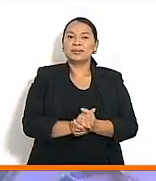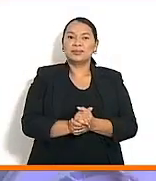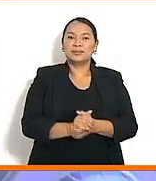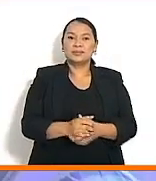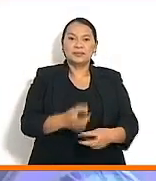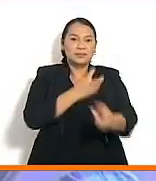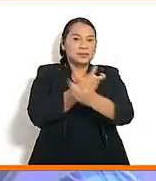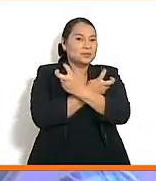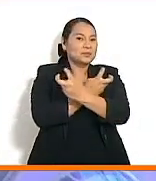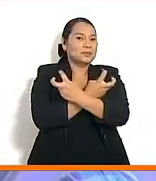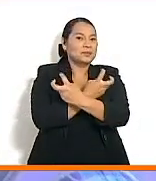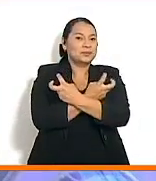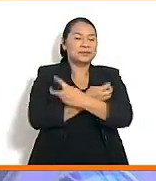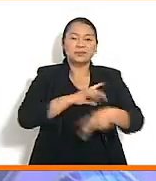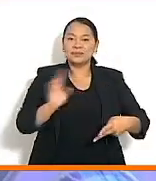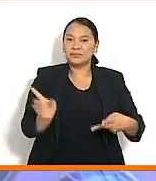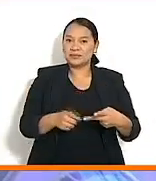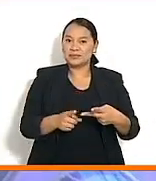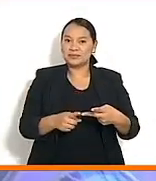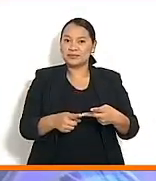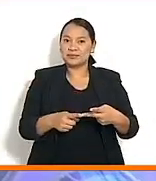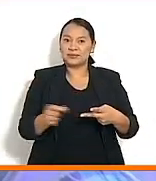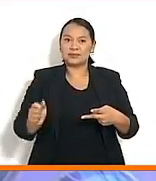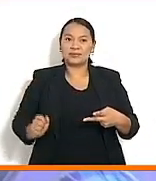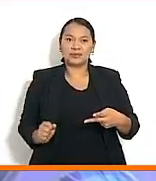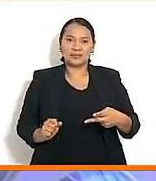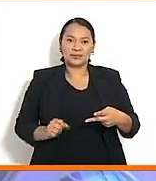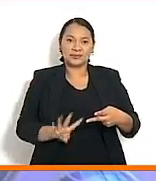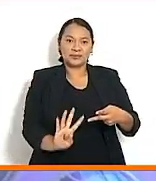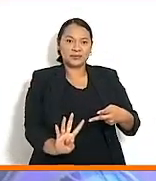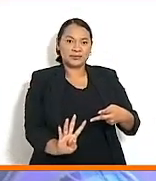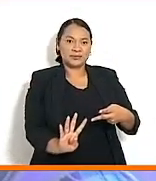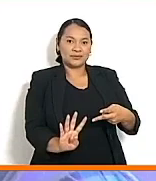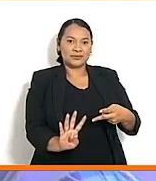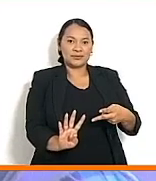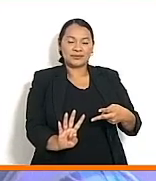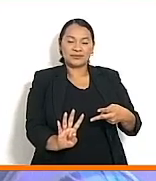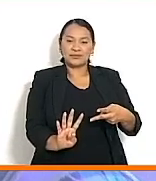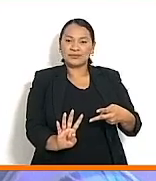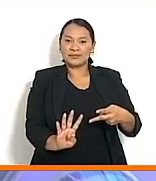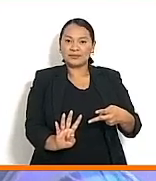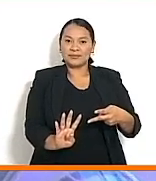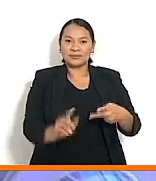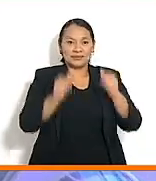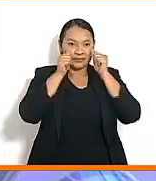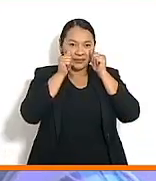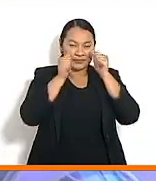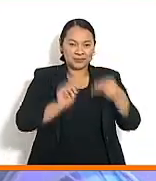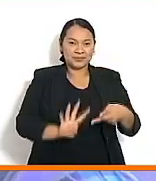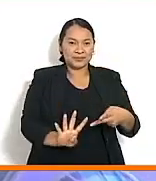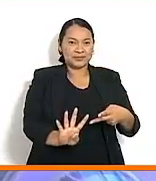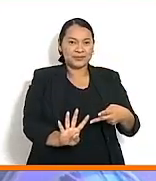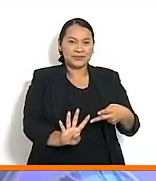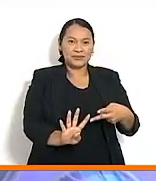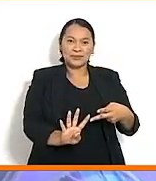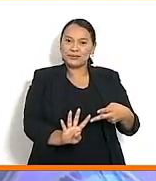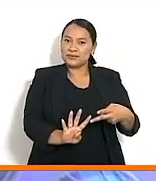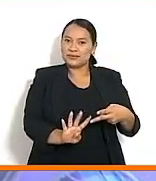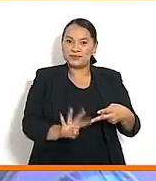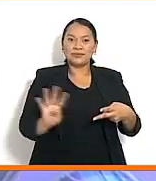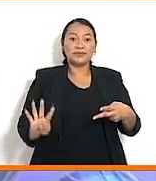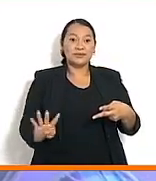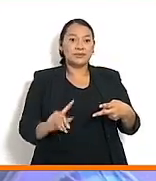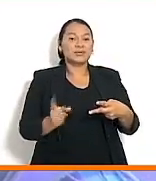calaca. Segundo número ganador, tu primer dígito. 4. Segundo dígito, atentos. Este es el